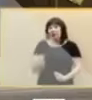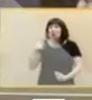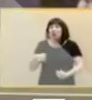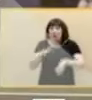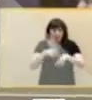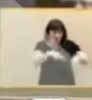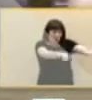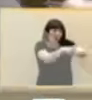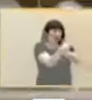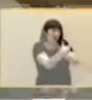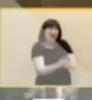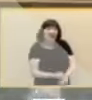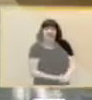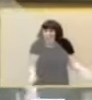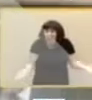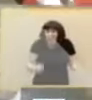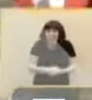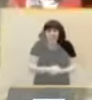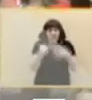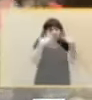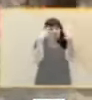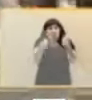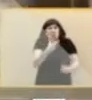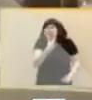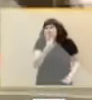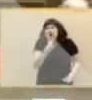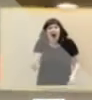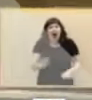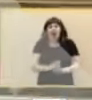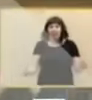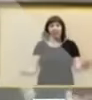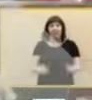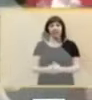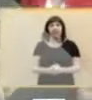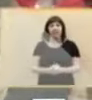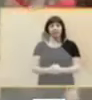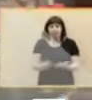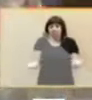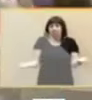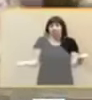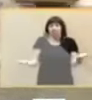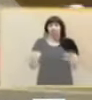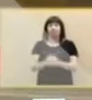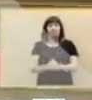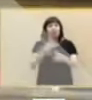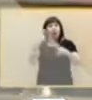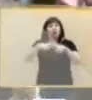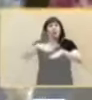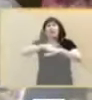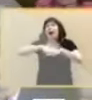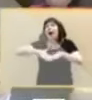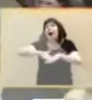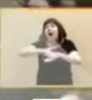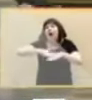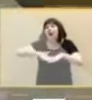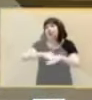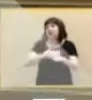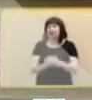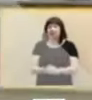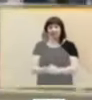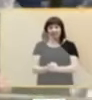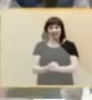Prada, tú estás cometiendo un delito. Pero no estamos hablando como de eso. Como lo mismo, pero lo mismo. No estamos hablando de eso para otra nada. Otra cuestión, que es evidente que engurte la